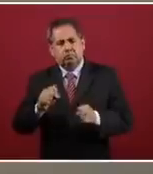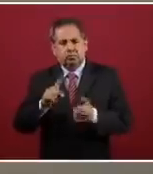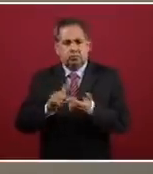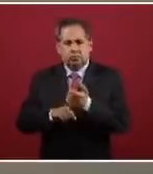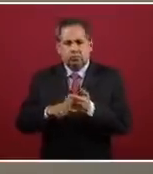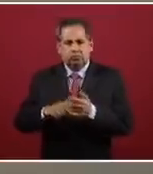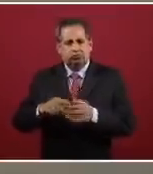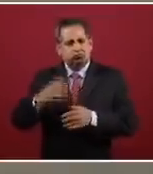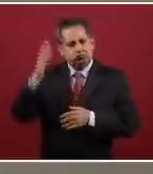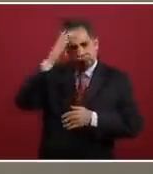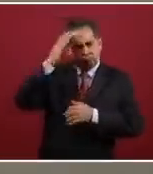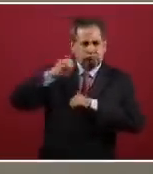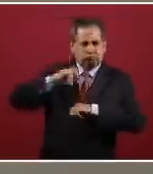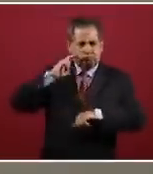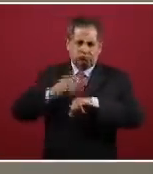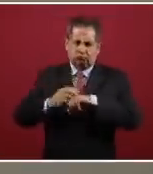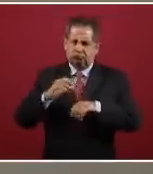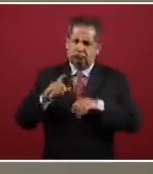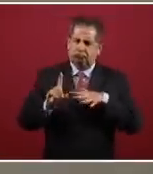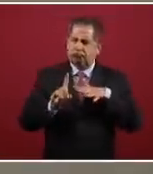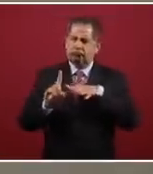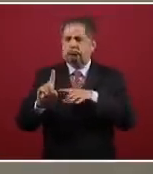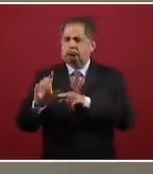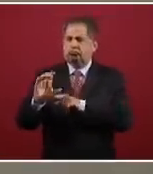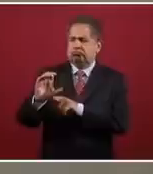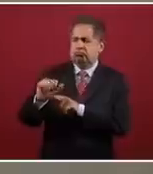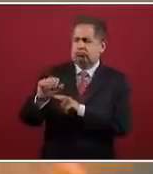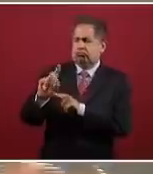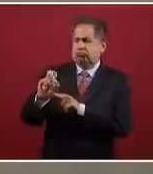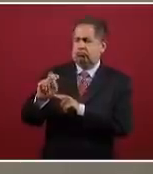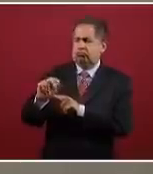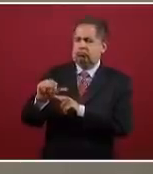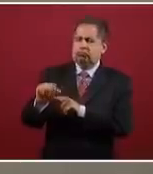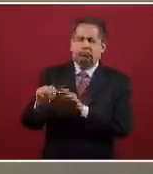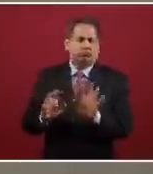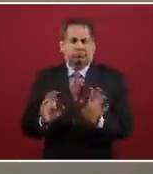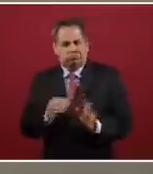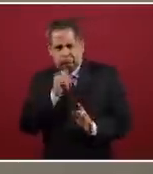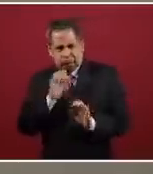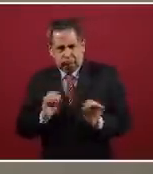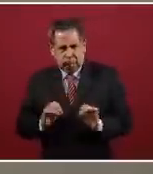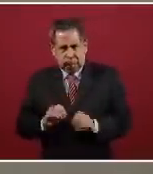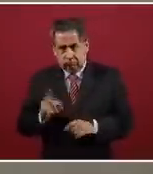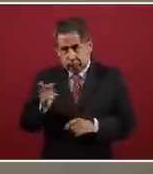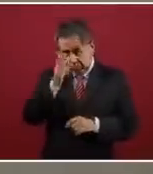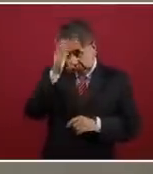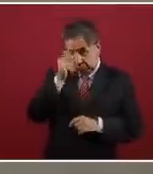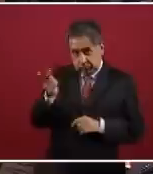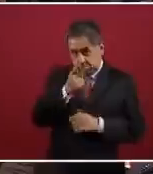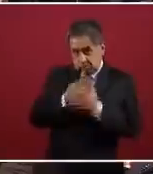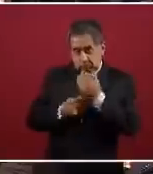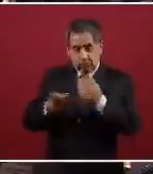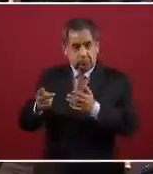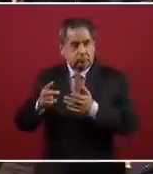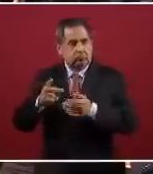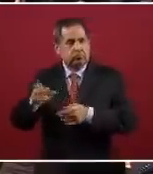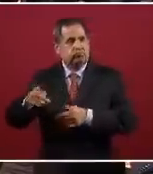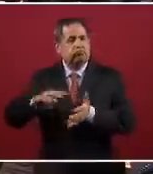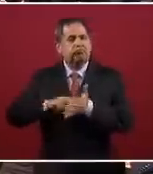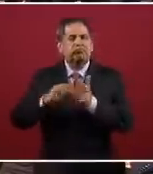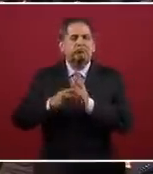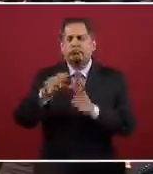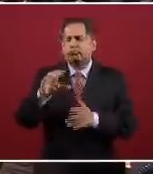el cardenismo. Primero, saber si está de acuerdo con los comentarios que hizo el ingeniero